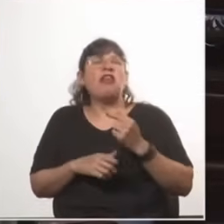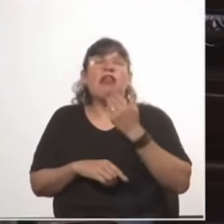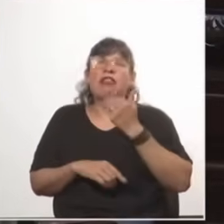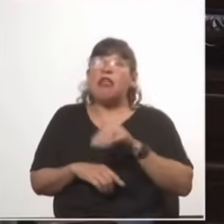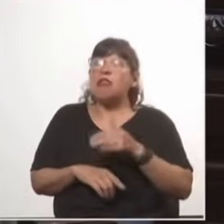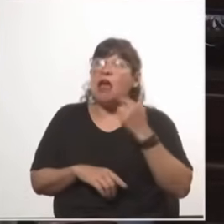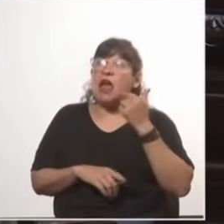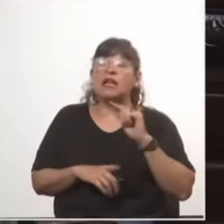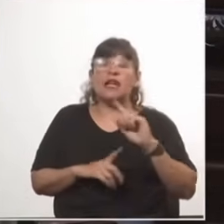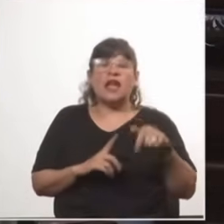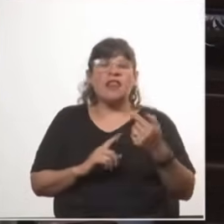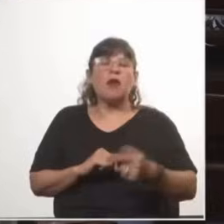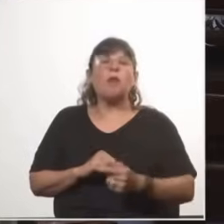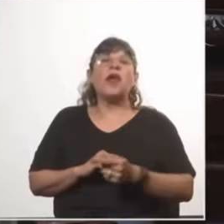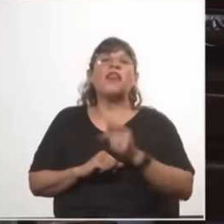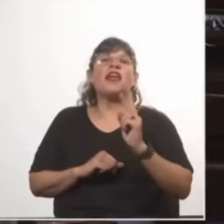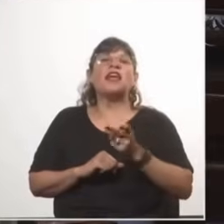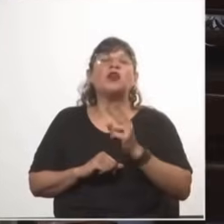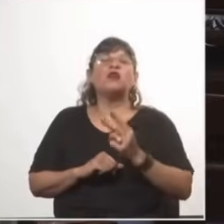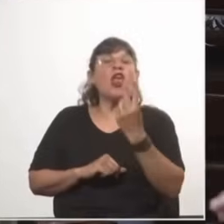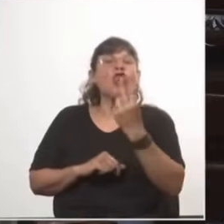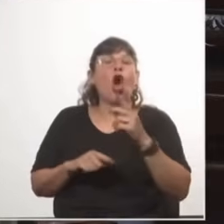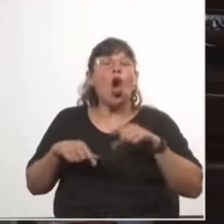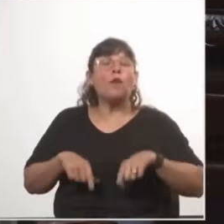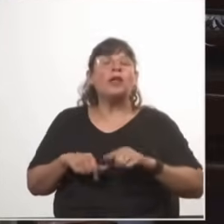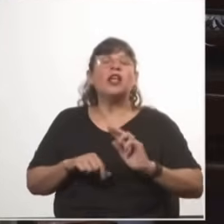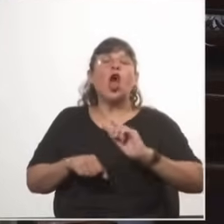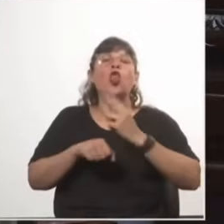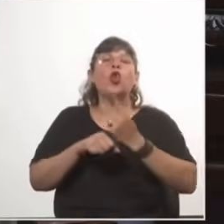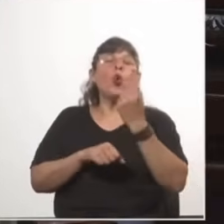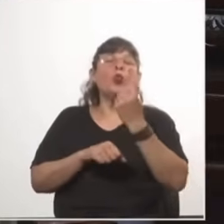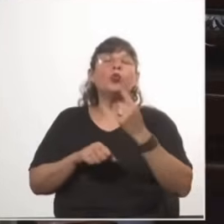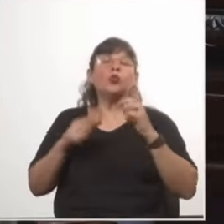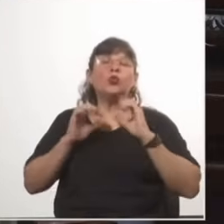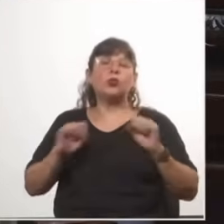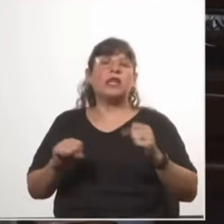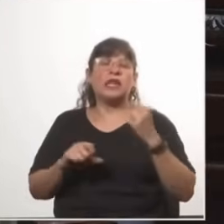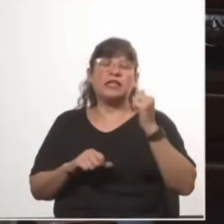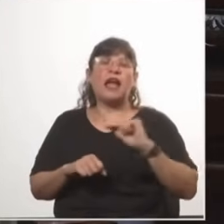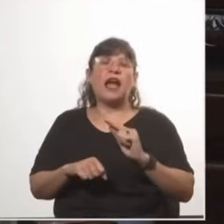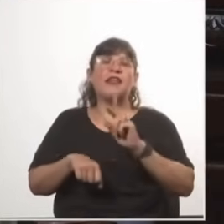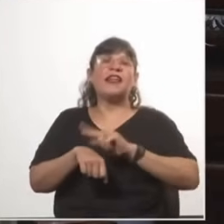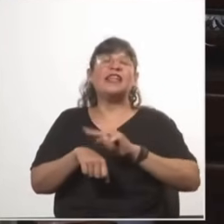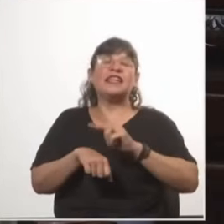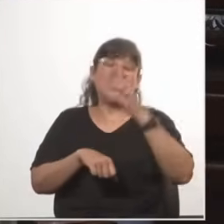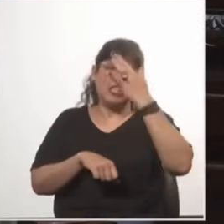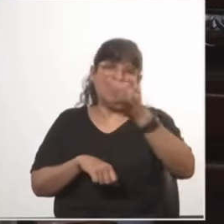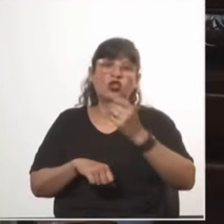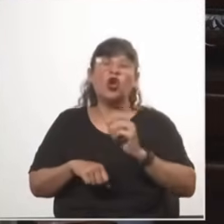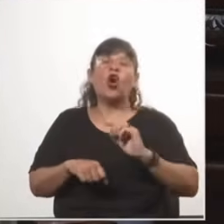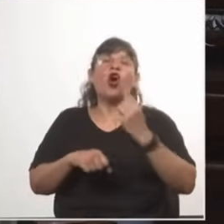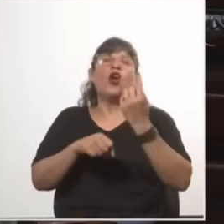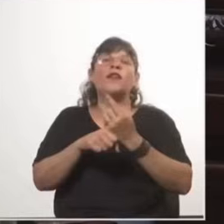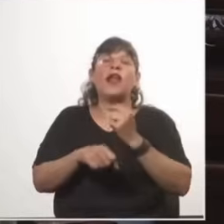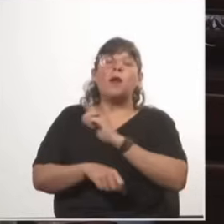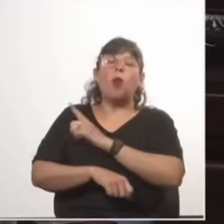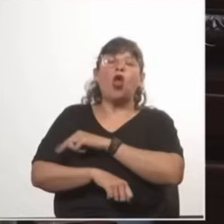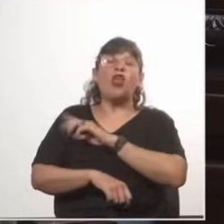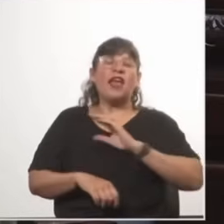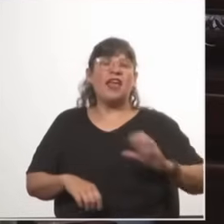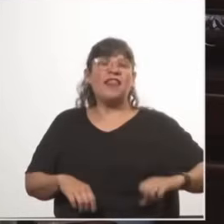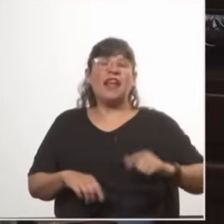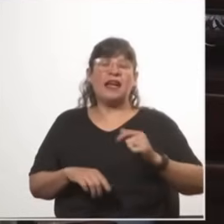la renuncia de dos ministros, de un subsecretario, del asesor número uno del Poder Ejecutivo y personal